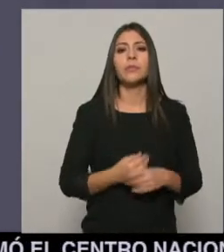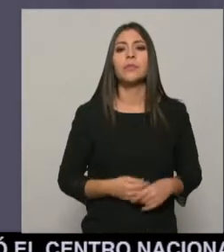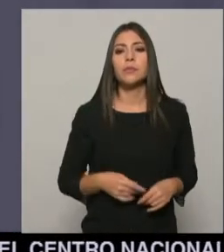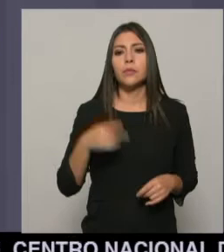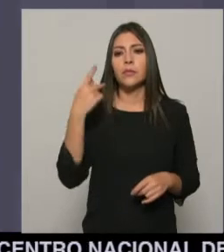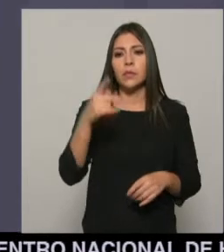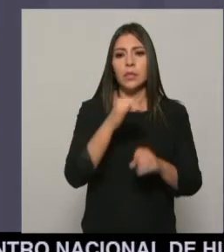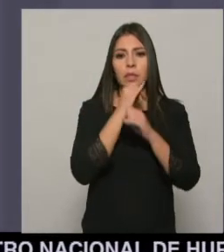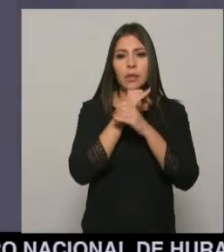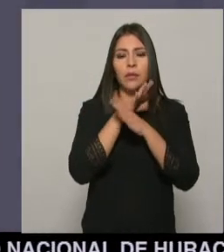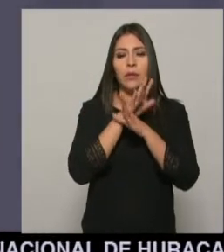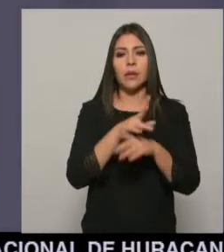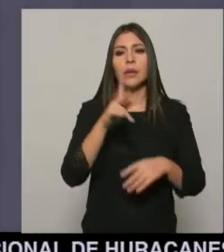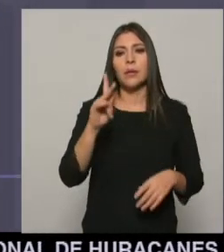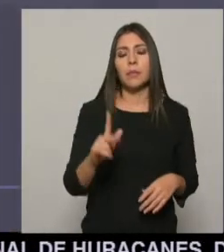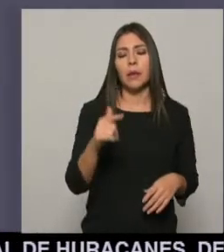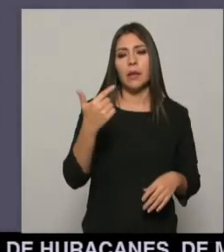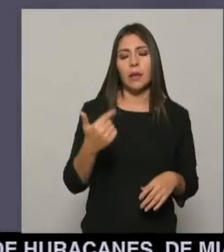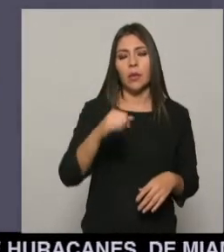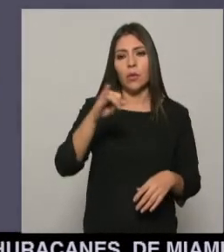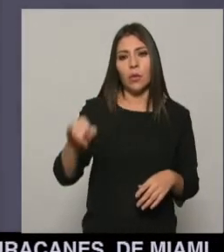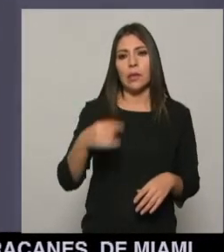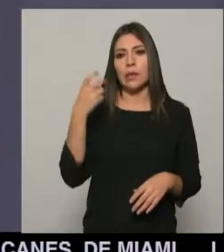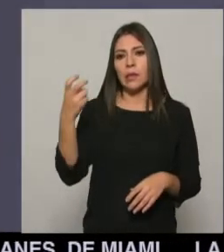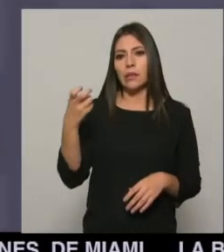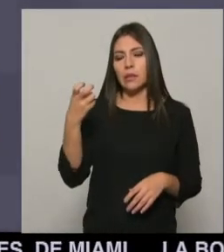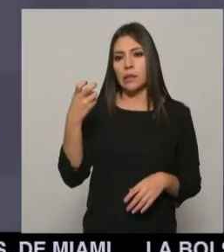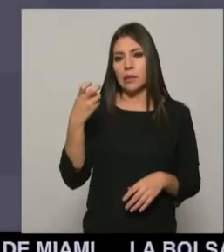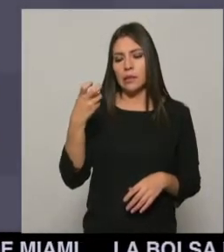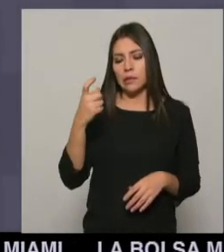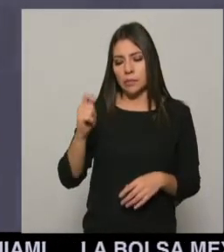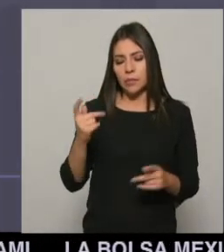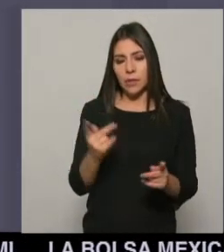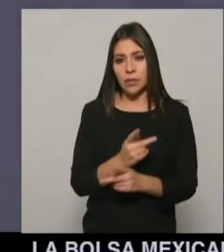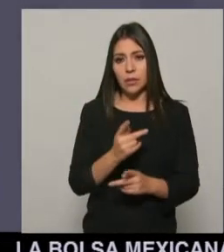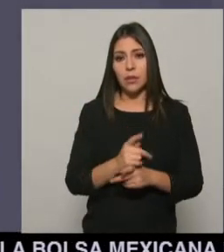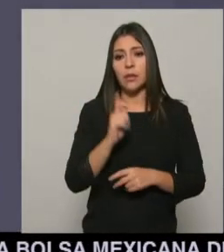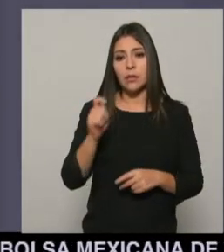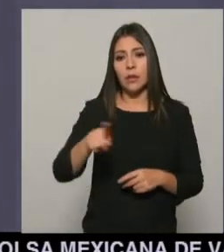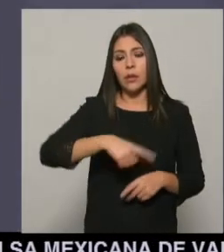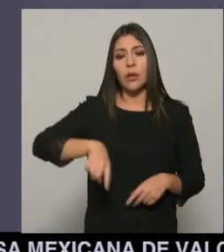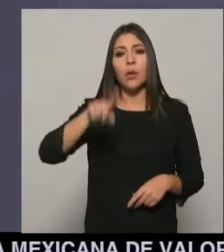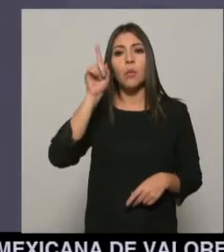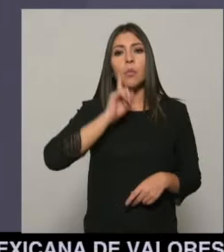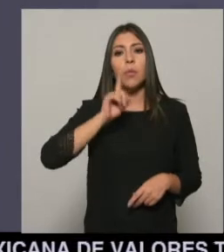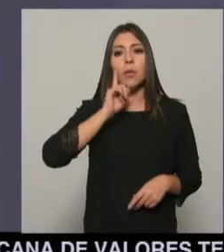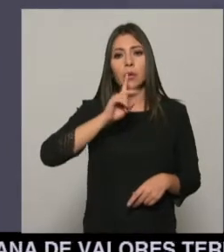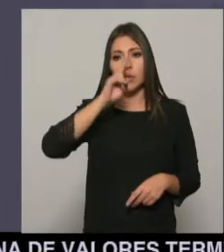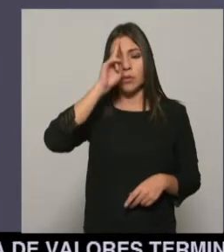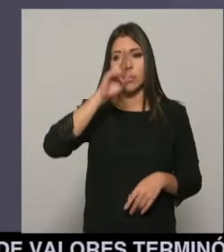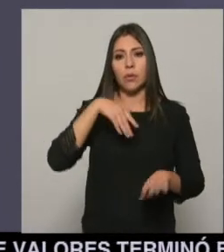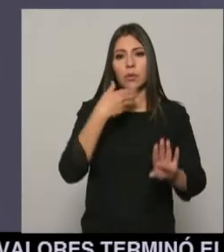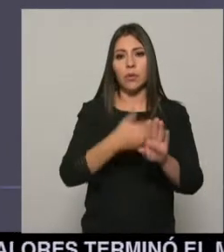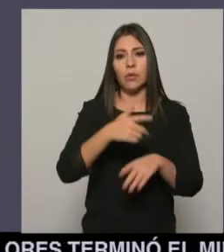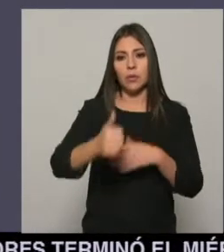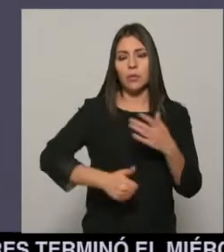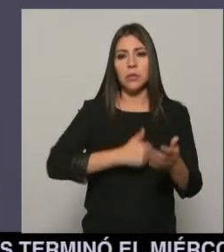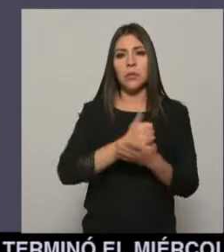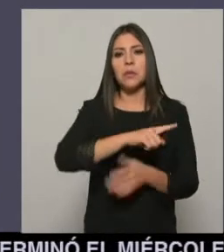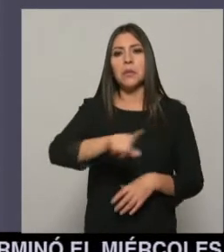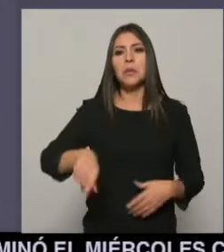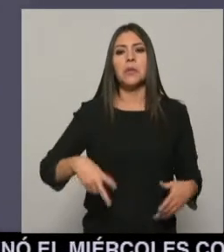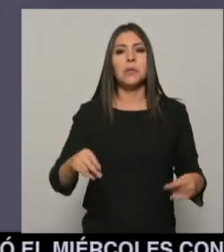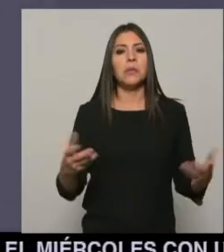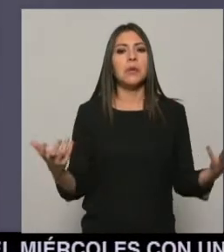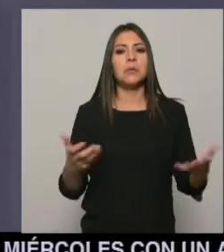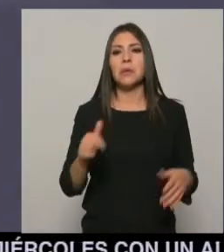propia Procuraduría de este tipo de delitos. Esto quiere decir que las mujeres están siendo violentadas en esta ciudad y no se está haciendo nada. No podemos